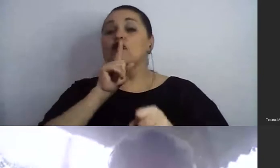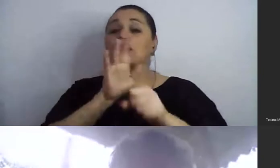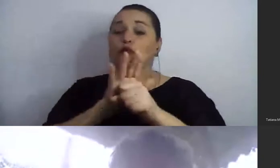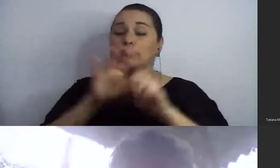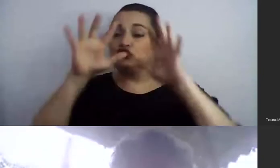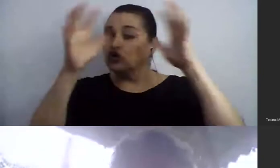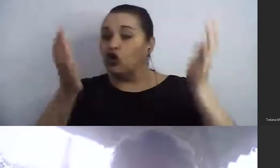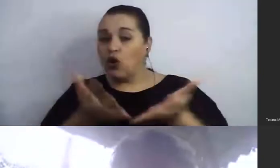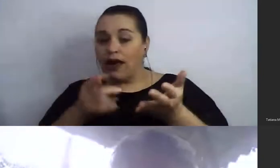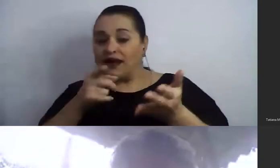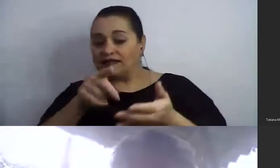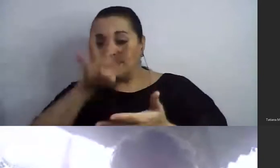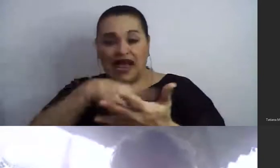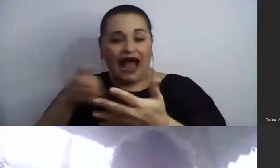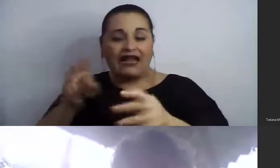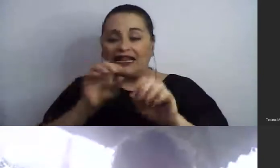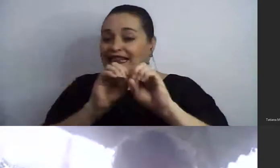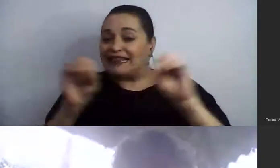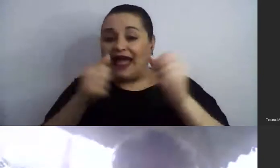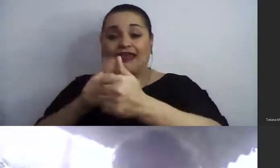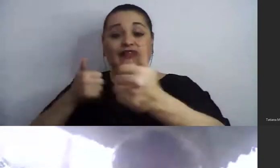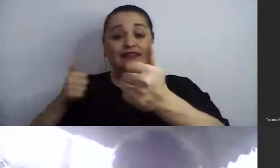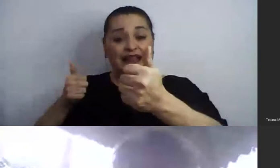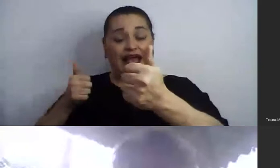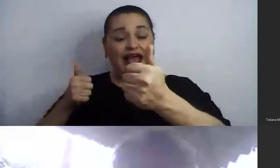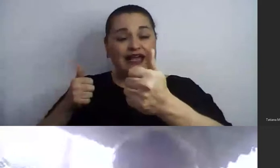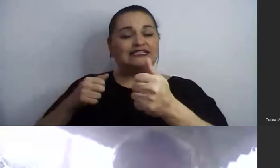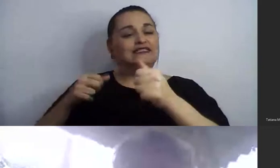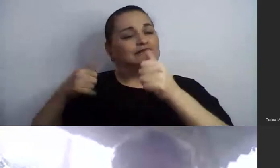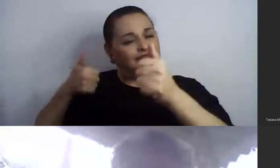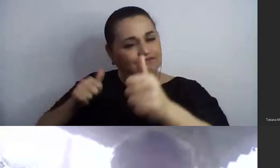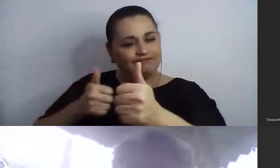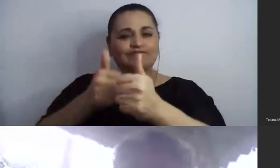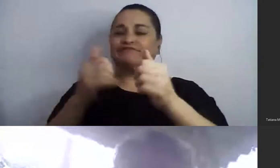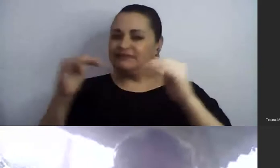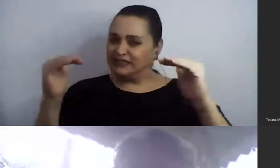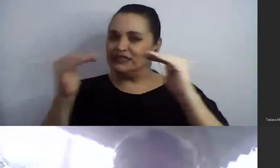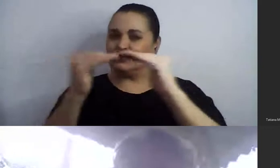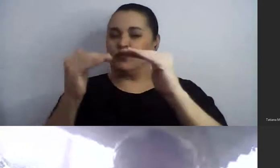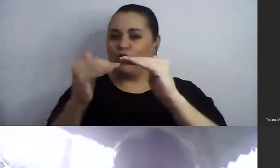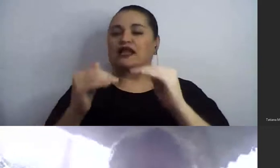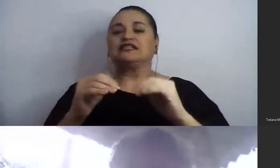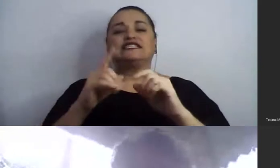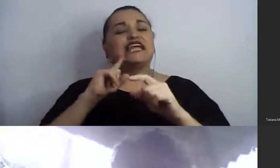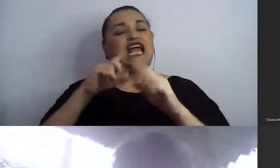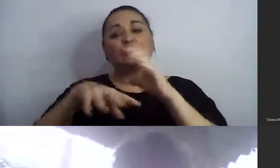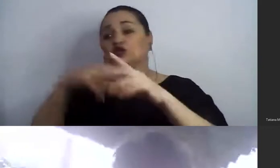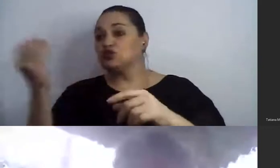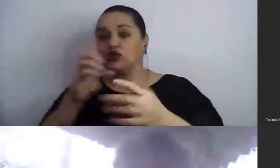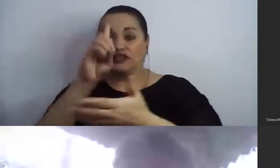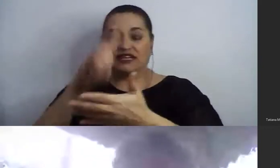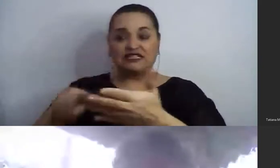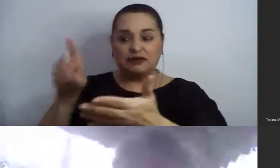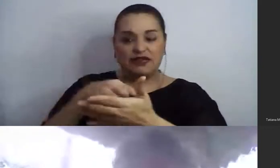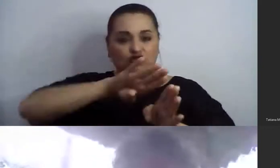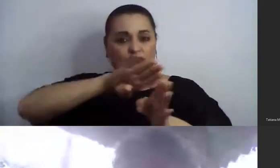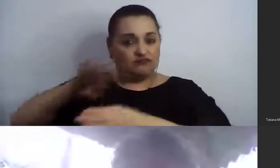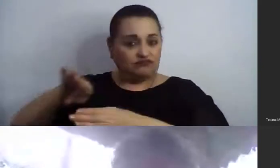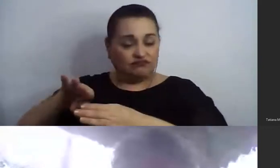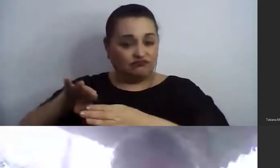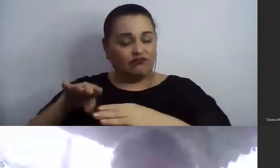globales de esta agenda de no dejar a nadie atrás combatir las desigualdades la exclusión y la discriminación toman